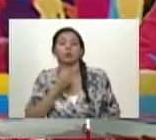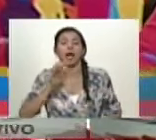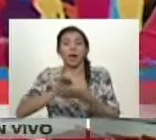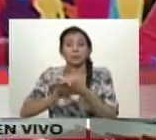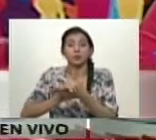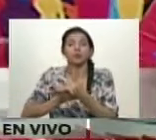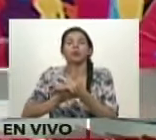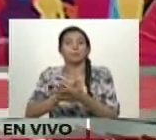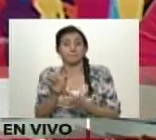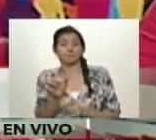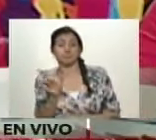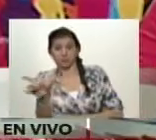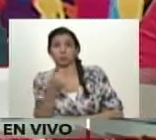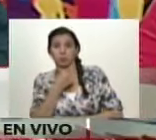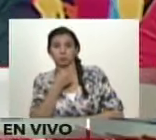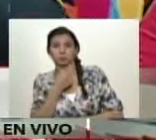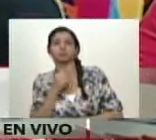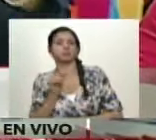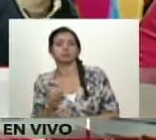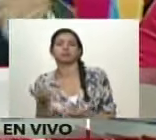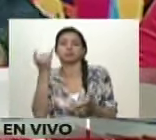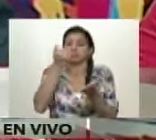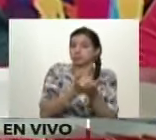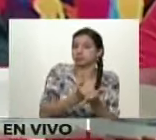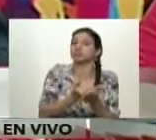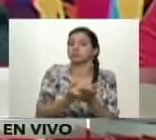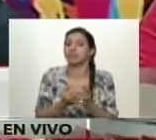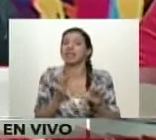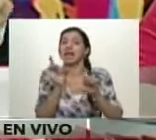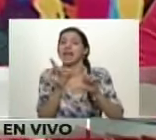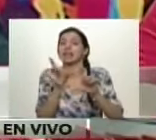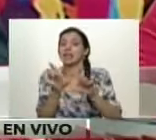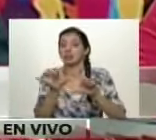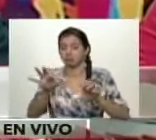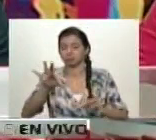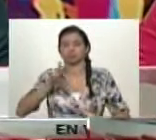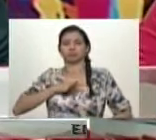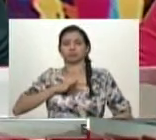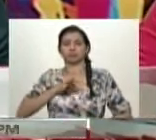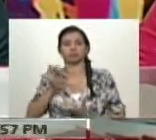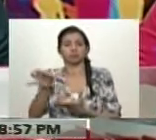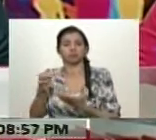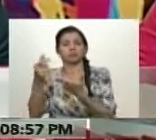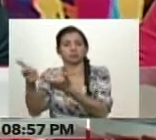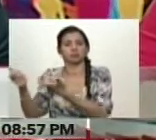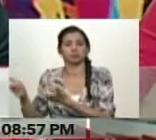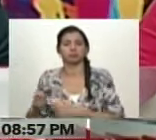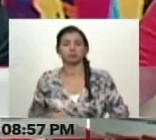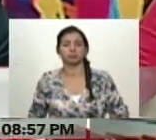del Partido Socialista Unido de Venezuela. De todos y de todas.